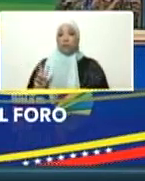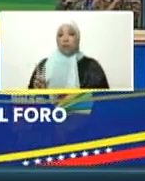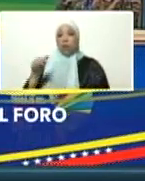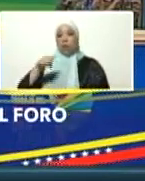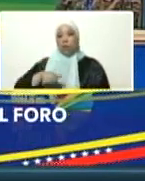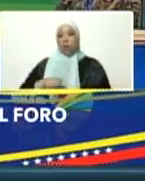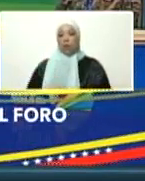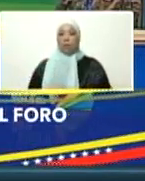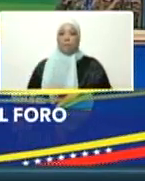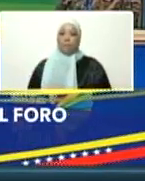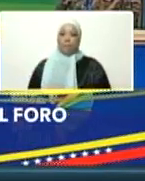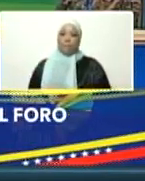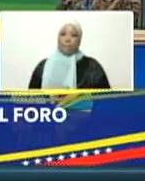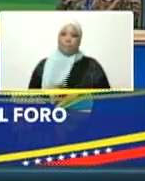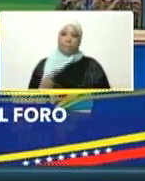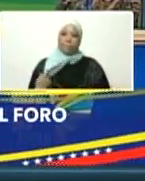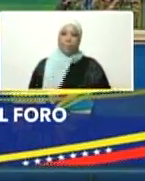hoy.